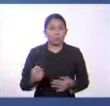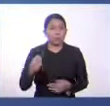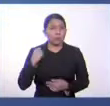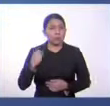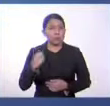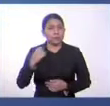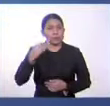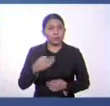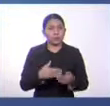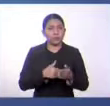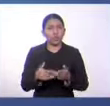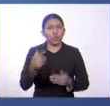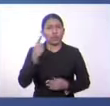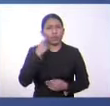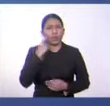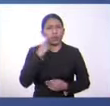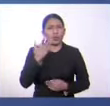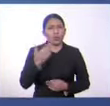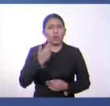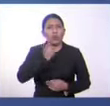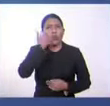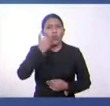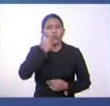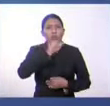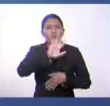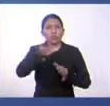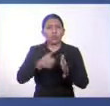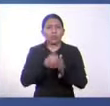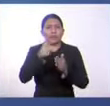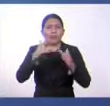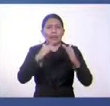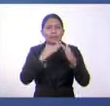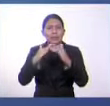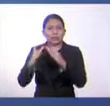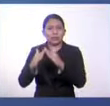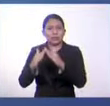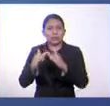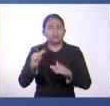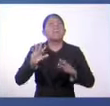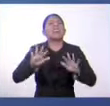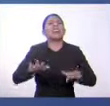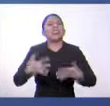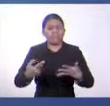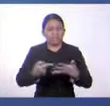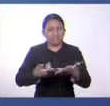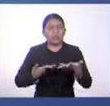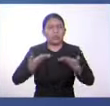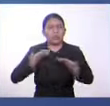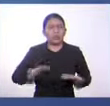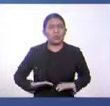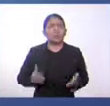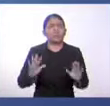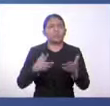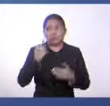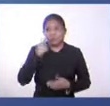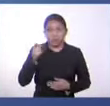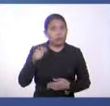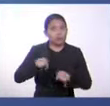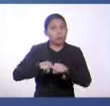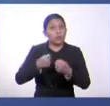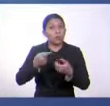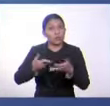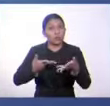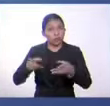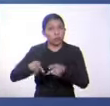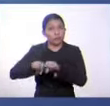empezar a situar a todos los jóvenes que están en casa en qué son los derechos humanos, porque aquí acabamos de ver un caso de violación de